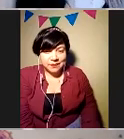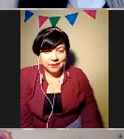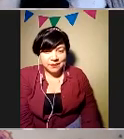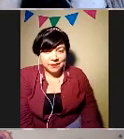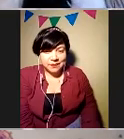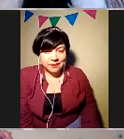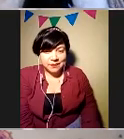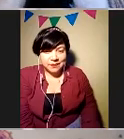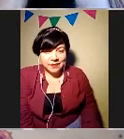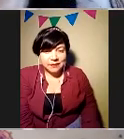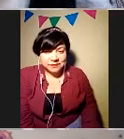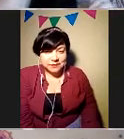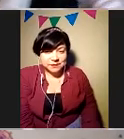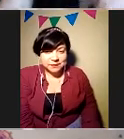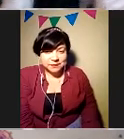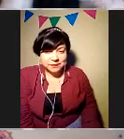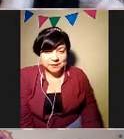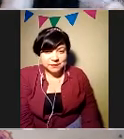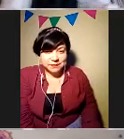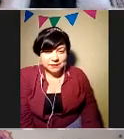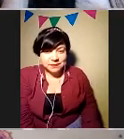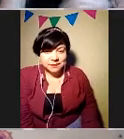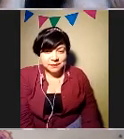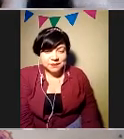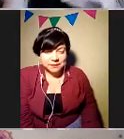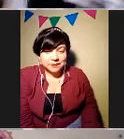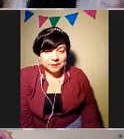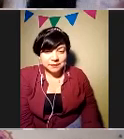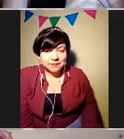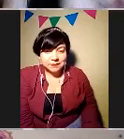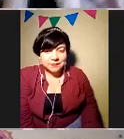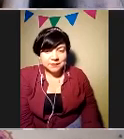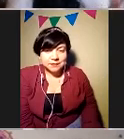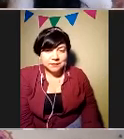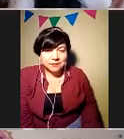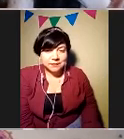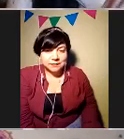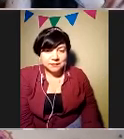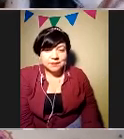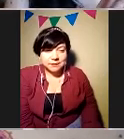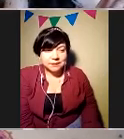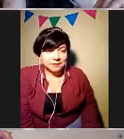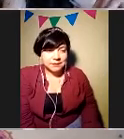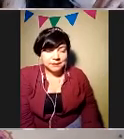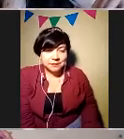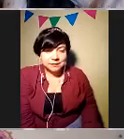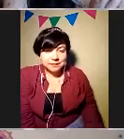guiar nuestro viaje hacia el centro de la moda desde la primera sesión, que era autoafirmación, que tenía relación con